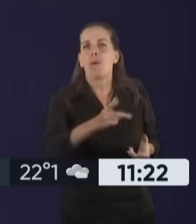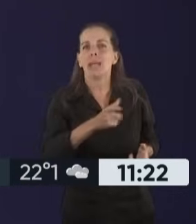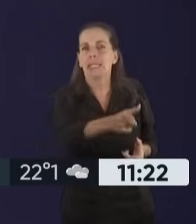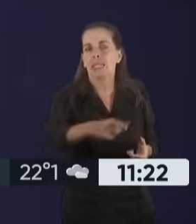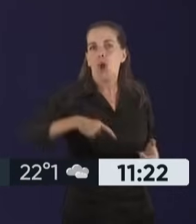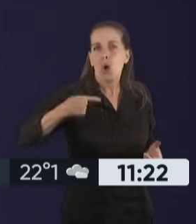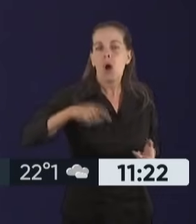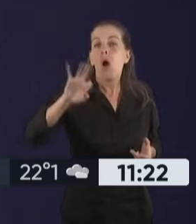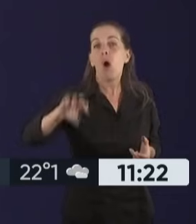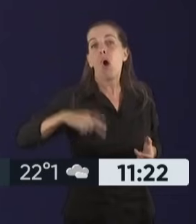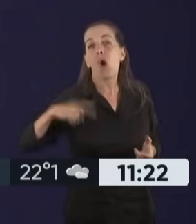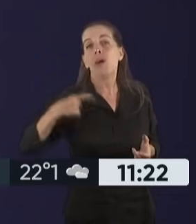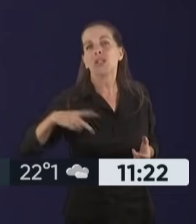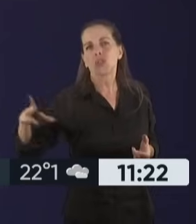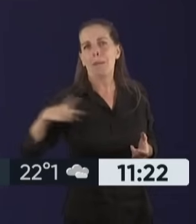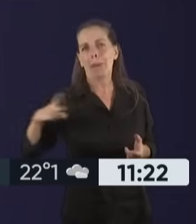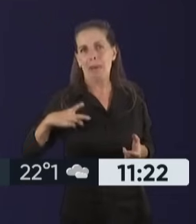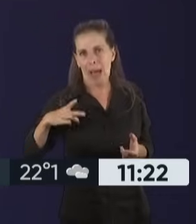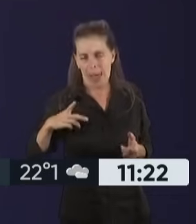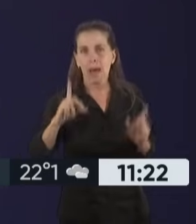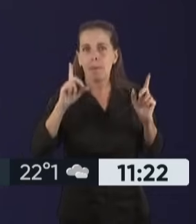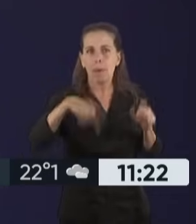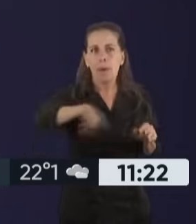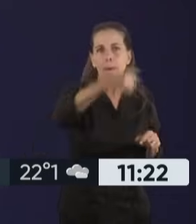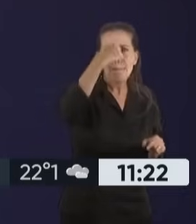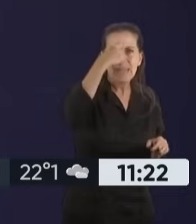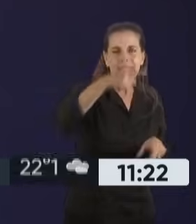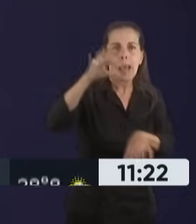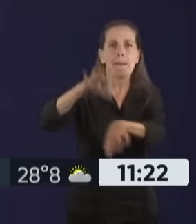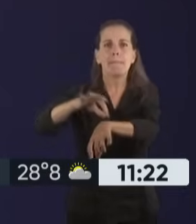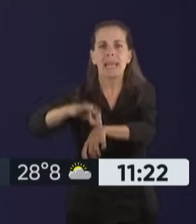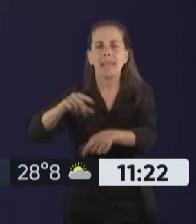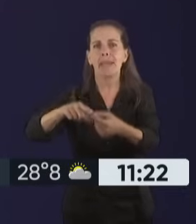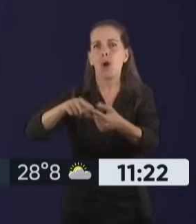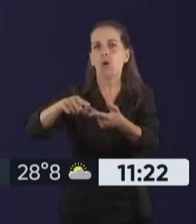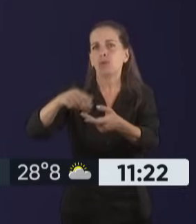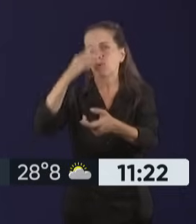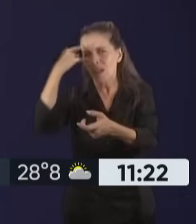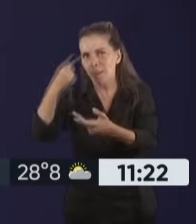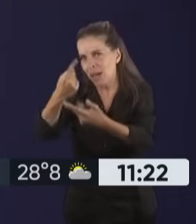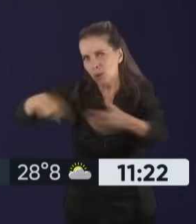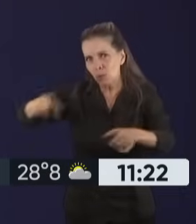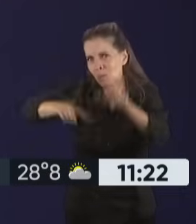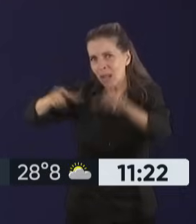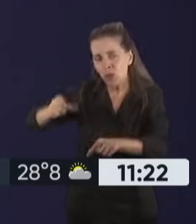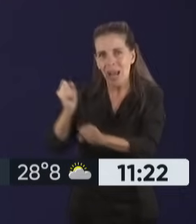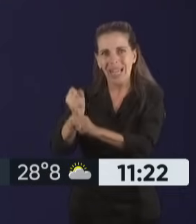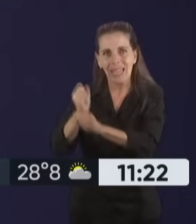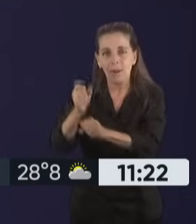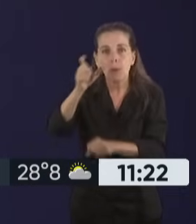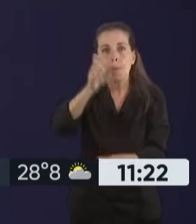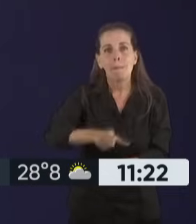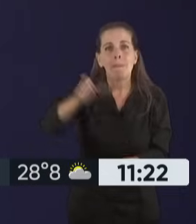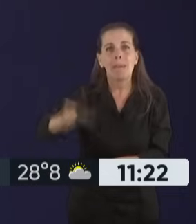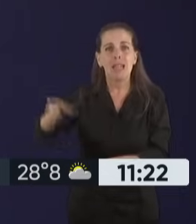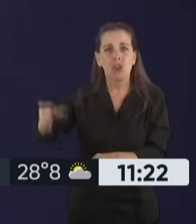sociales o las prepagas. Bueno, del otro lado tenés médicos, del otro lado tenés proveedores y del otro lado tenés laburantes que son exactamente igual que vos,